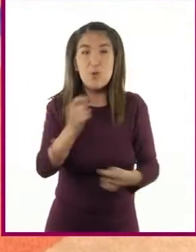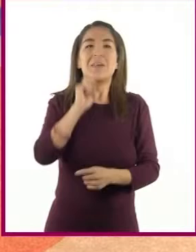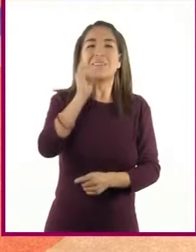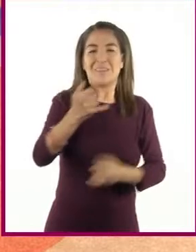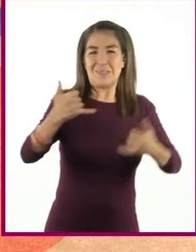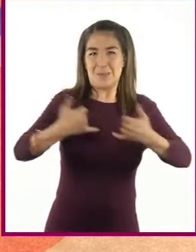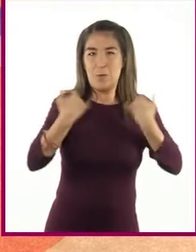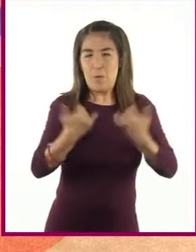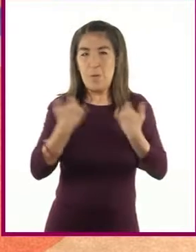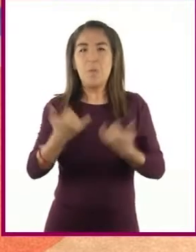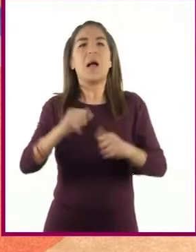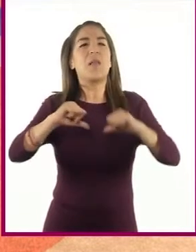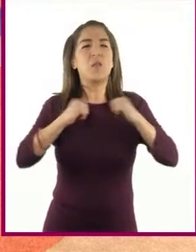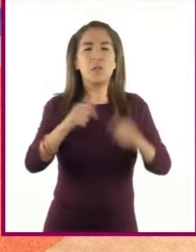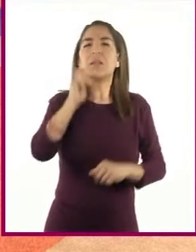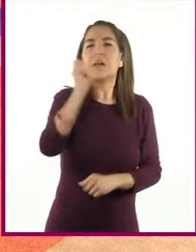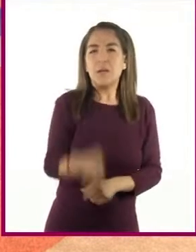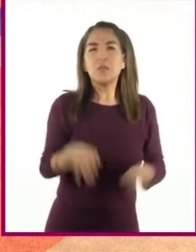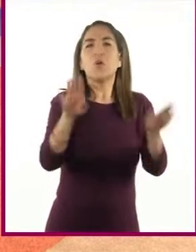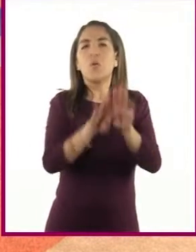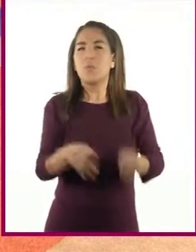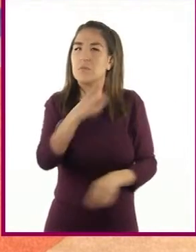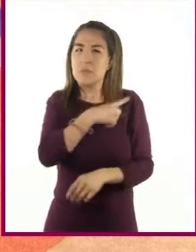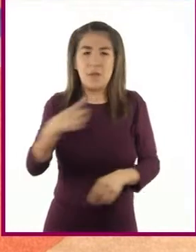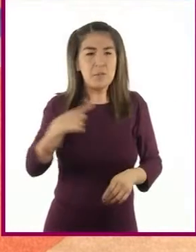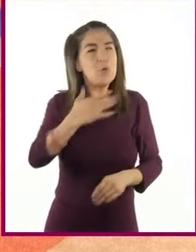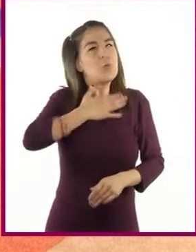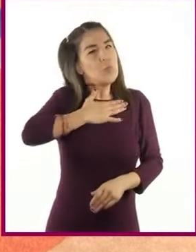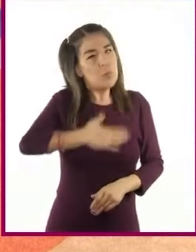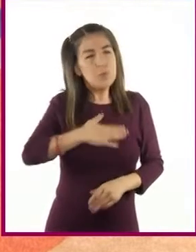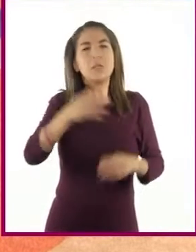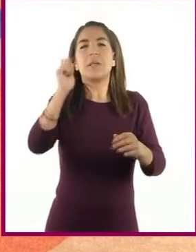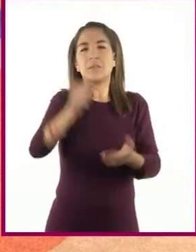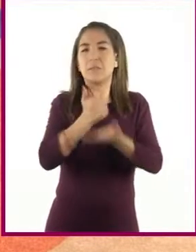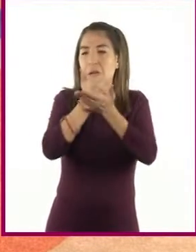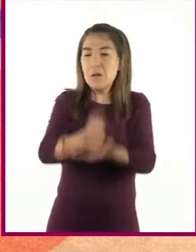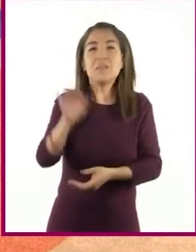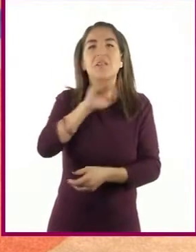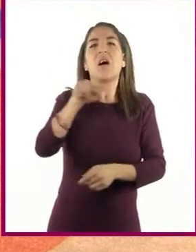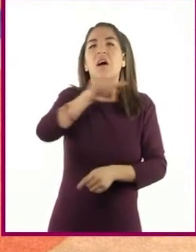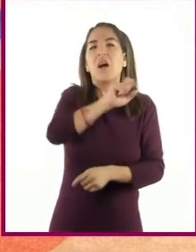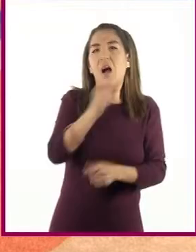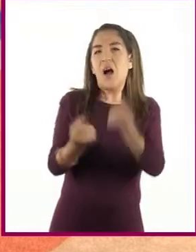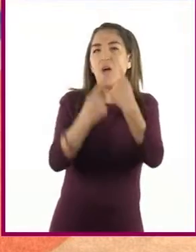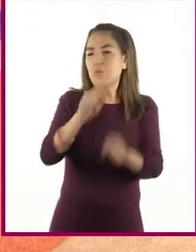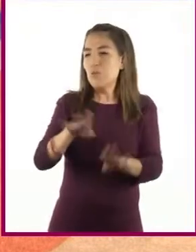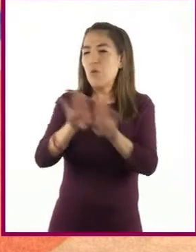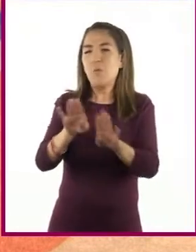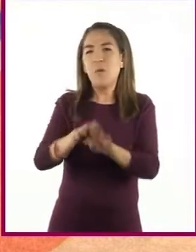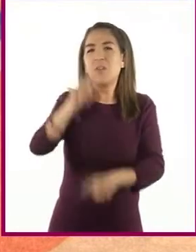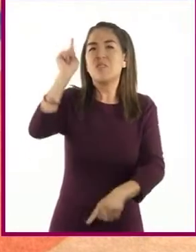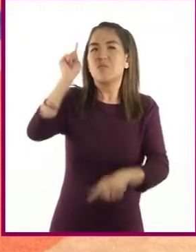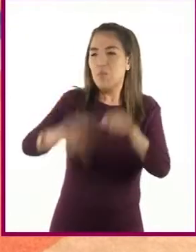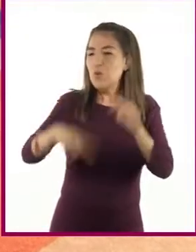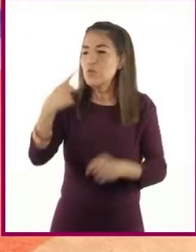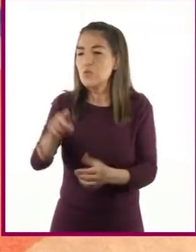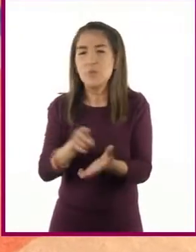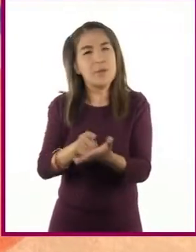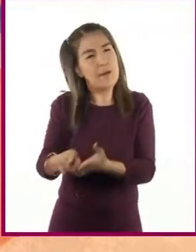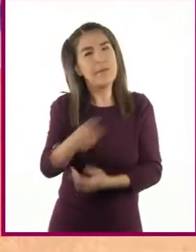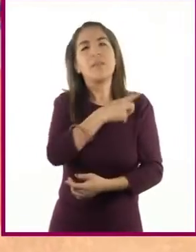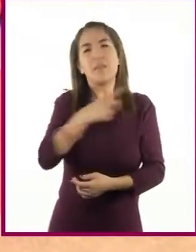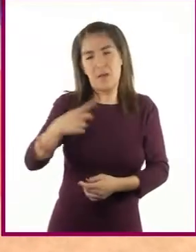acceso a la justicia si se han visto vulnerados en sus derechos. La situación de